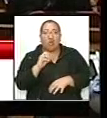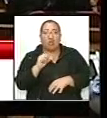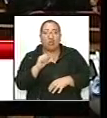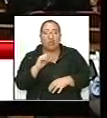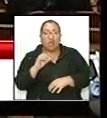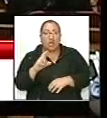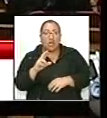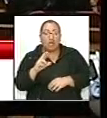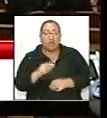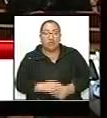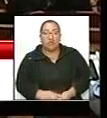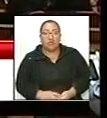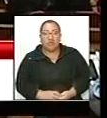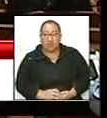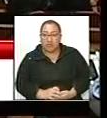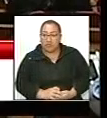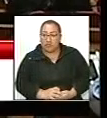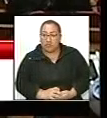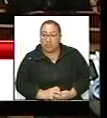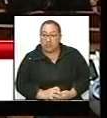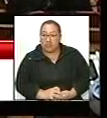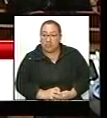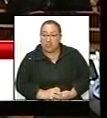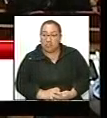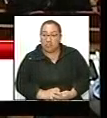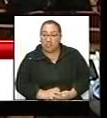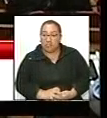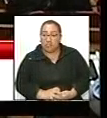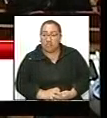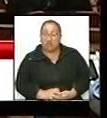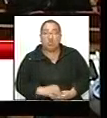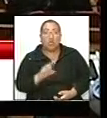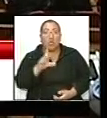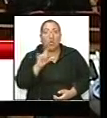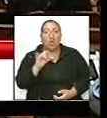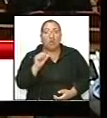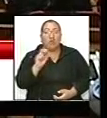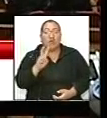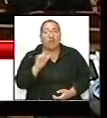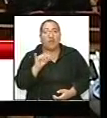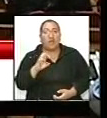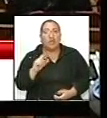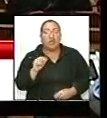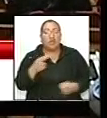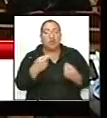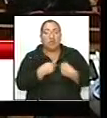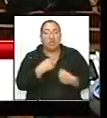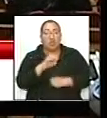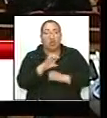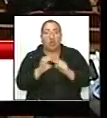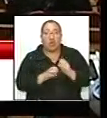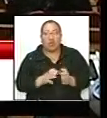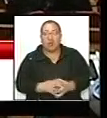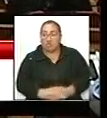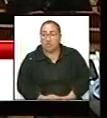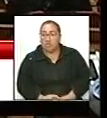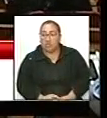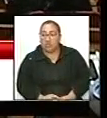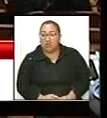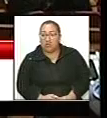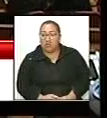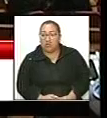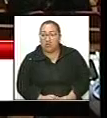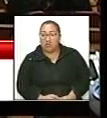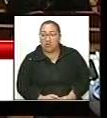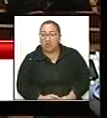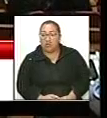Capristán. Así también nos acompaña en la mesa de honor el señor Luis Vázquez Sánchez, representante de CONADIS. Y también la